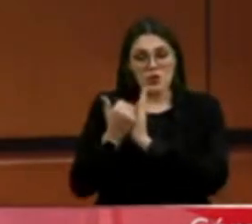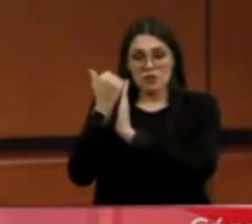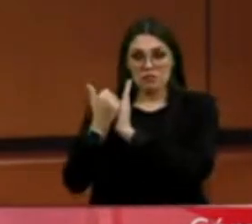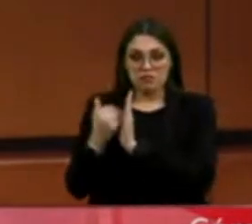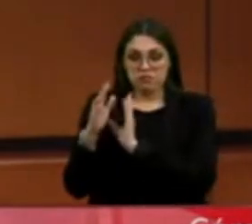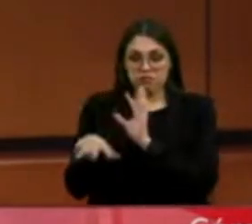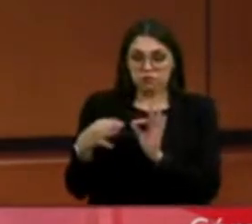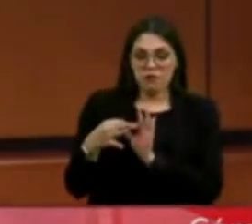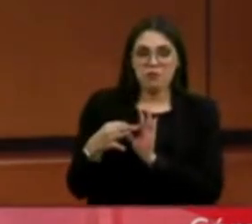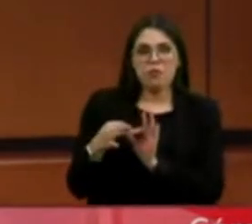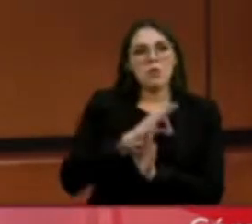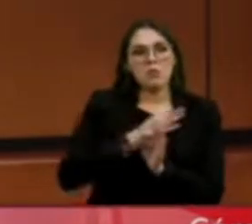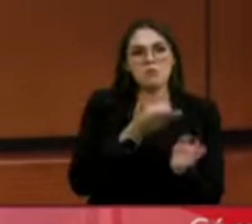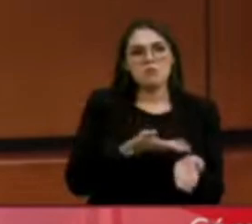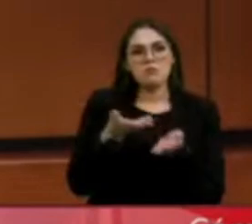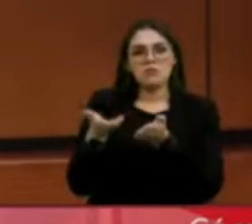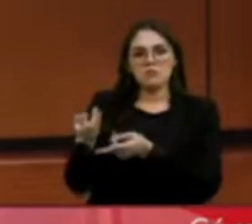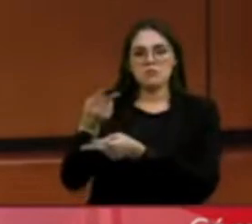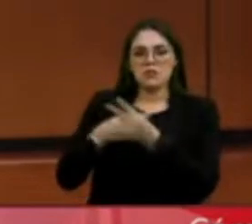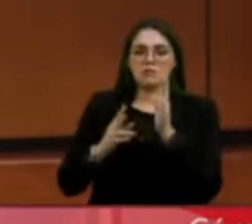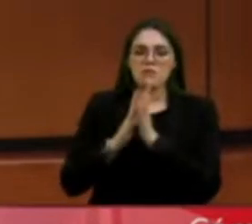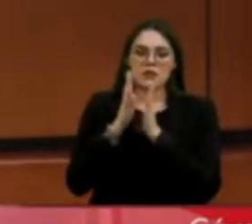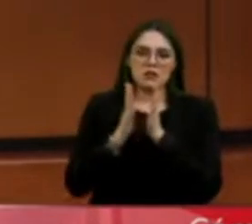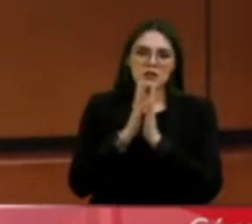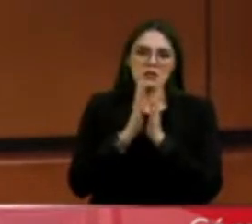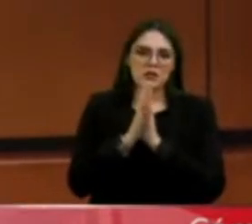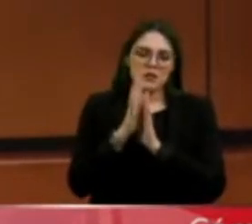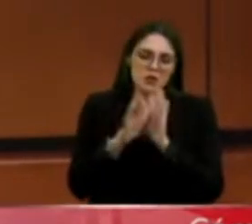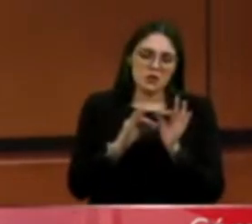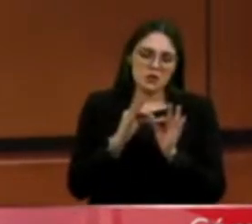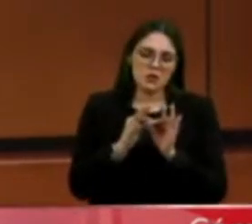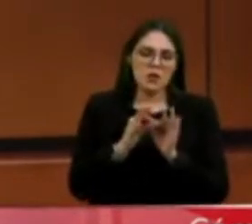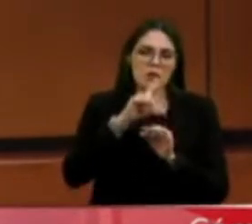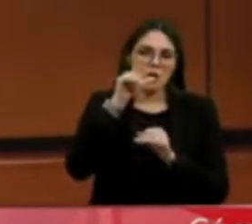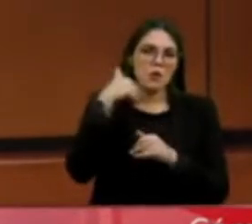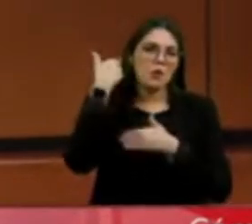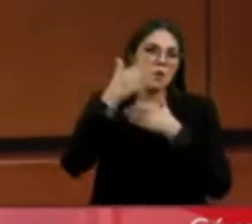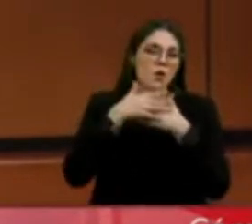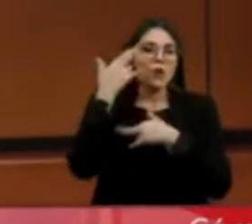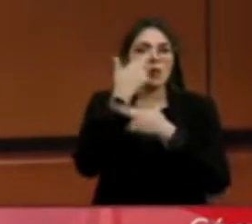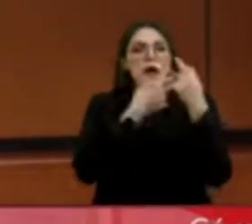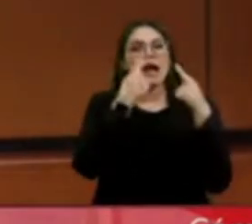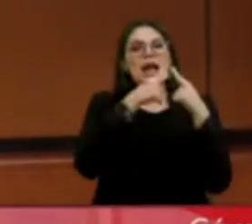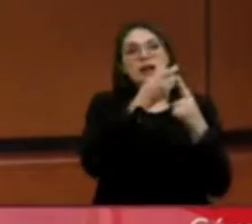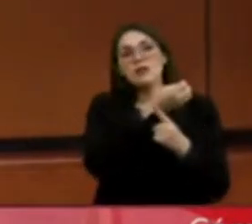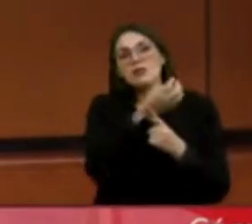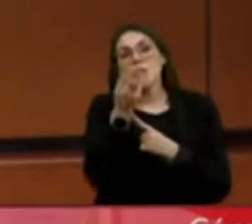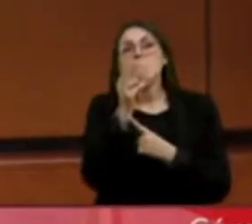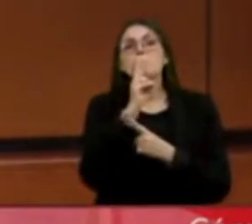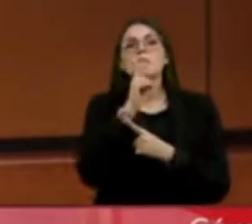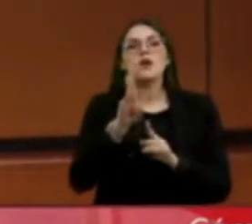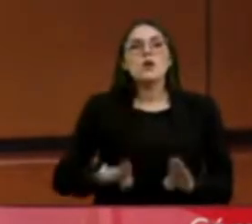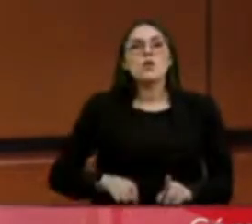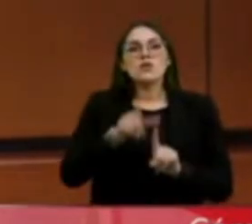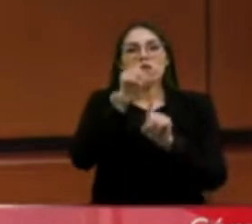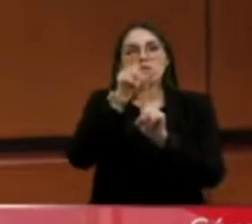puedan venir, participar y se van a evaluar a los mejores. Y esos